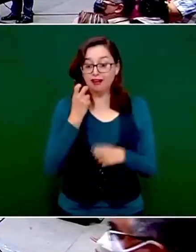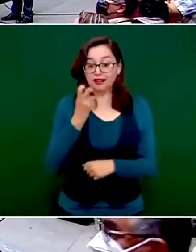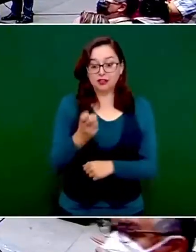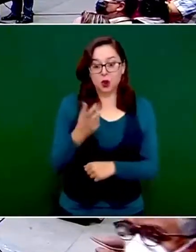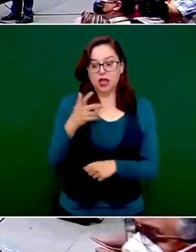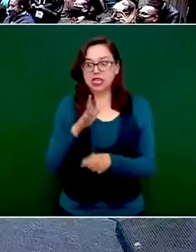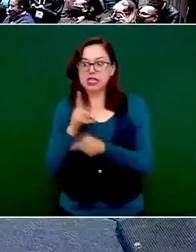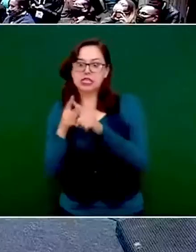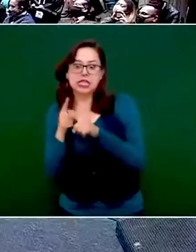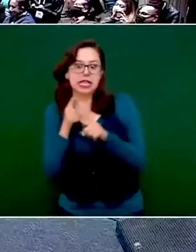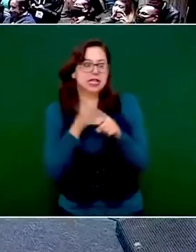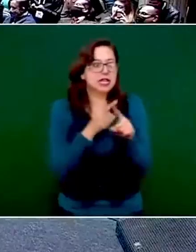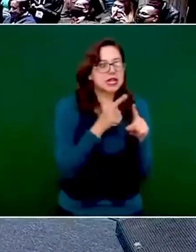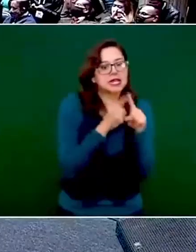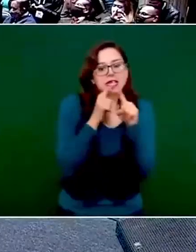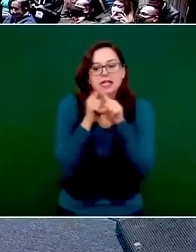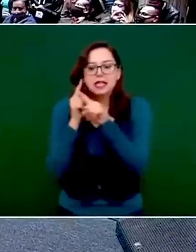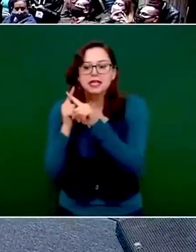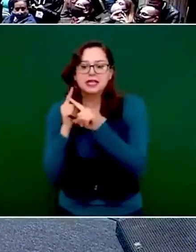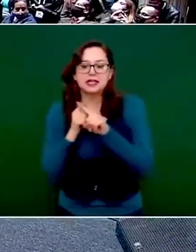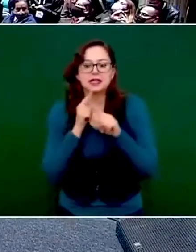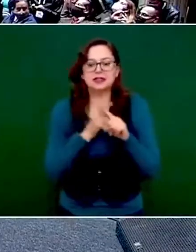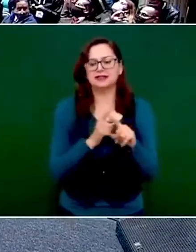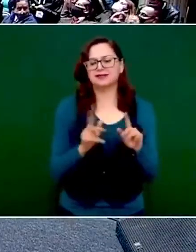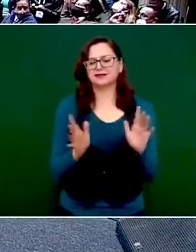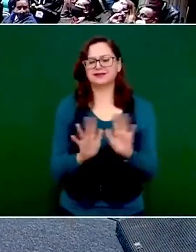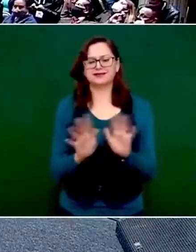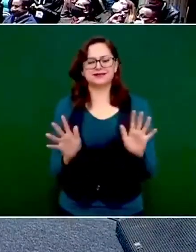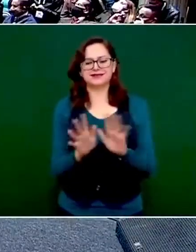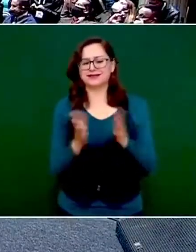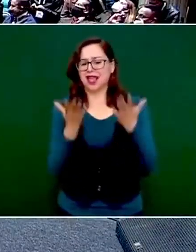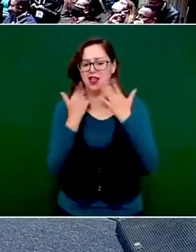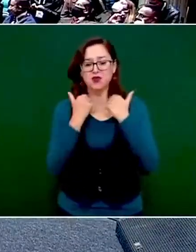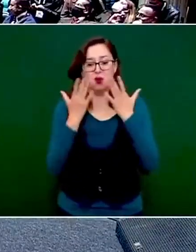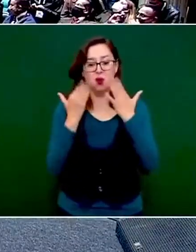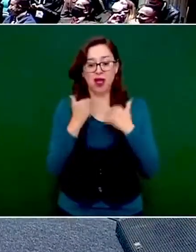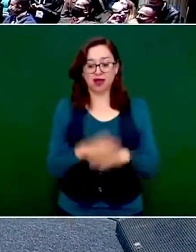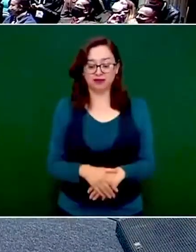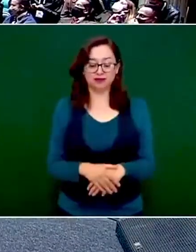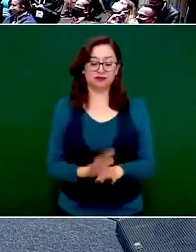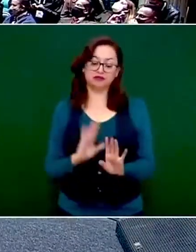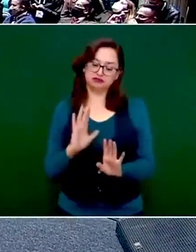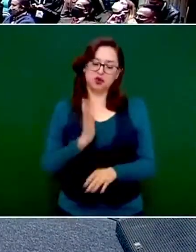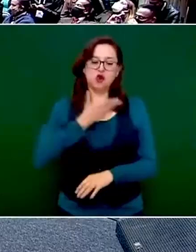Eso que duró más de 100 años,